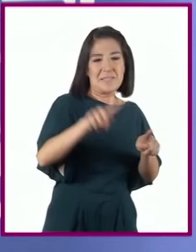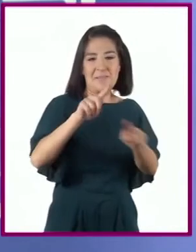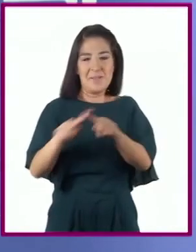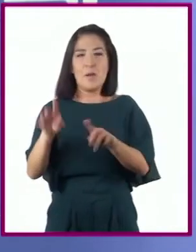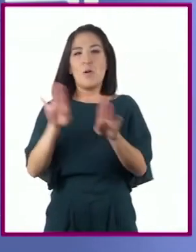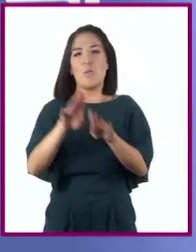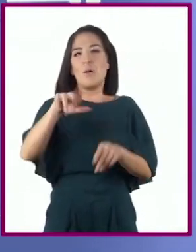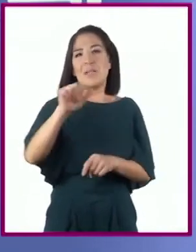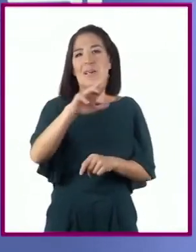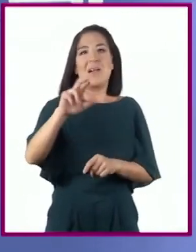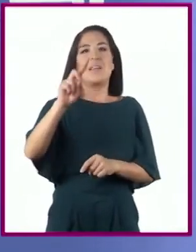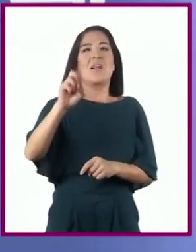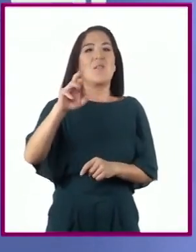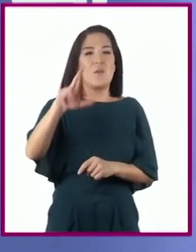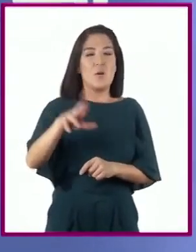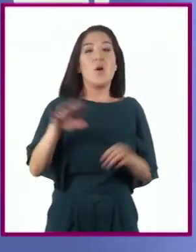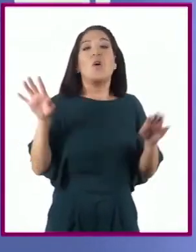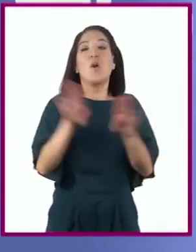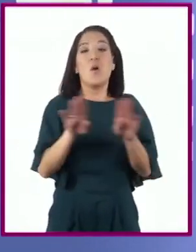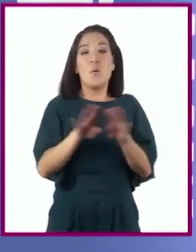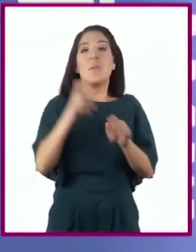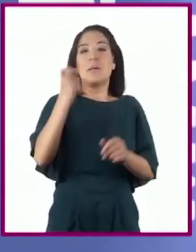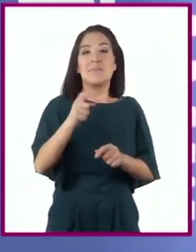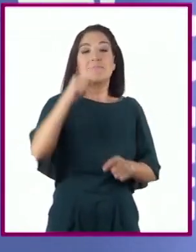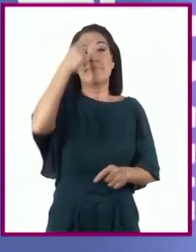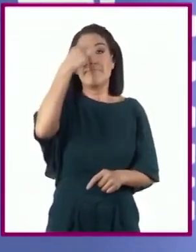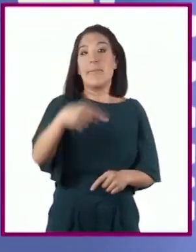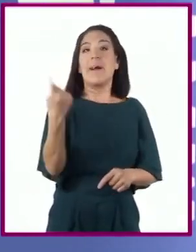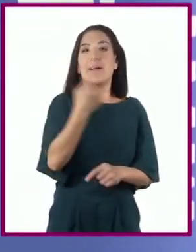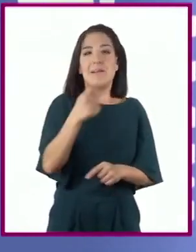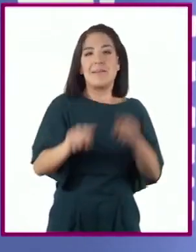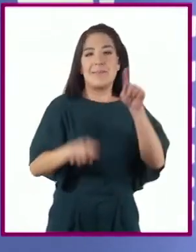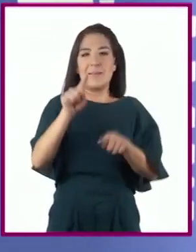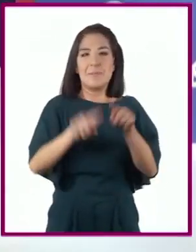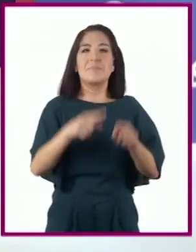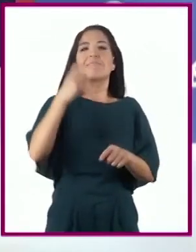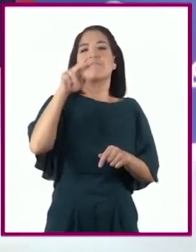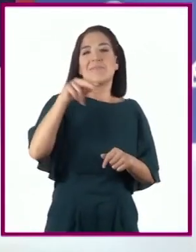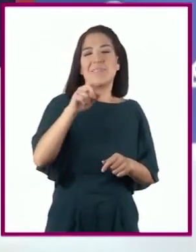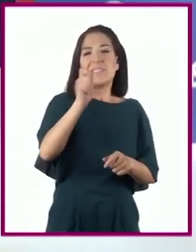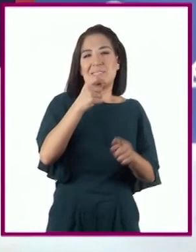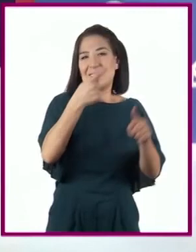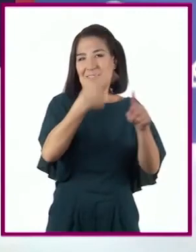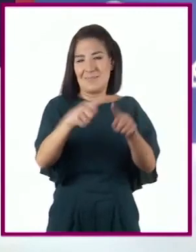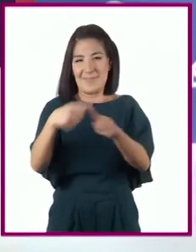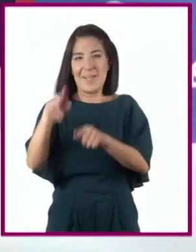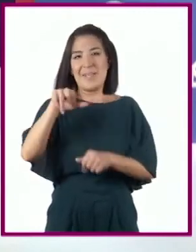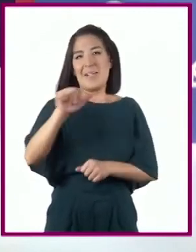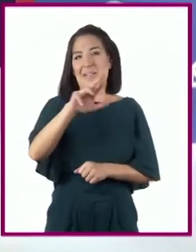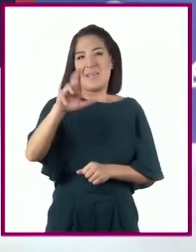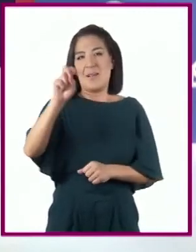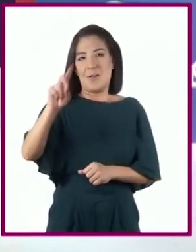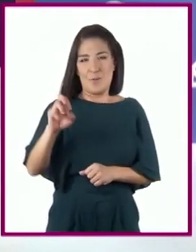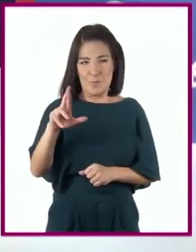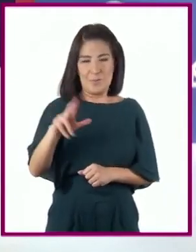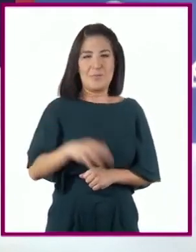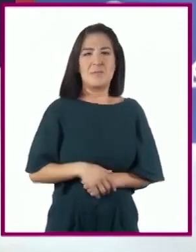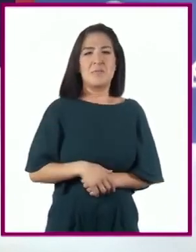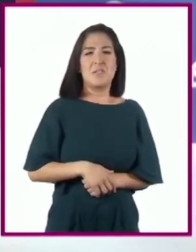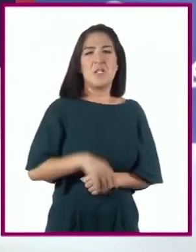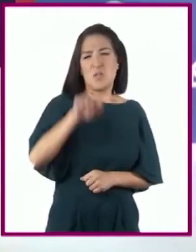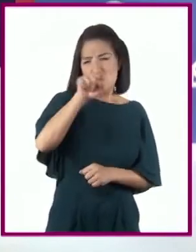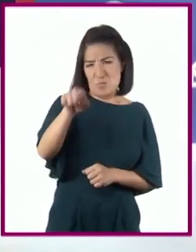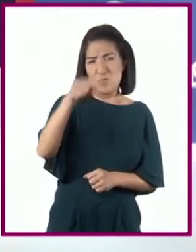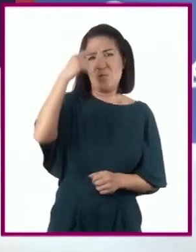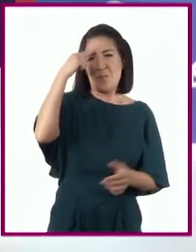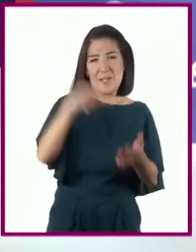Todo depende de cómo y para qué se elegirán los tipos de narradores. Gracias, profesor. ¿Cree que